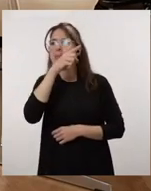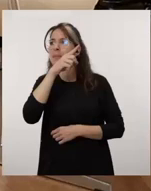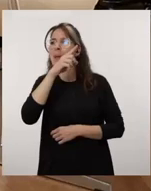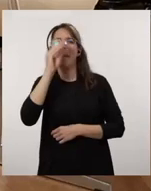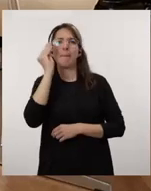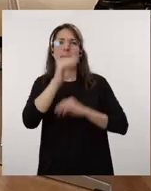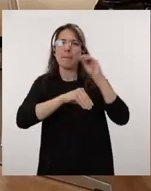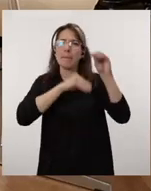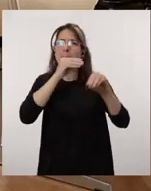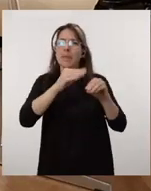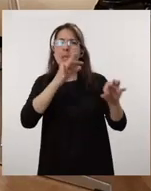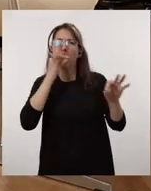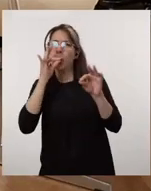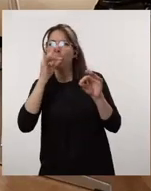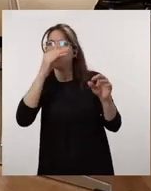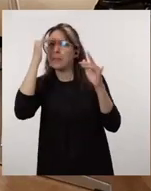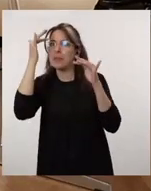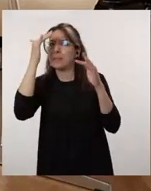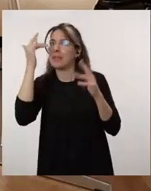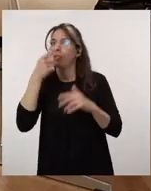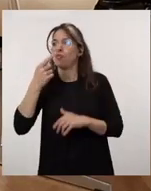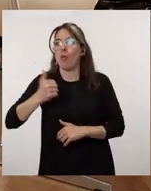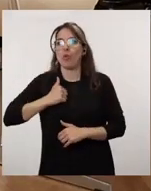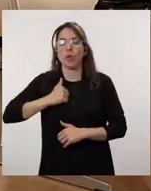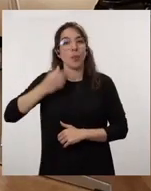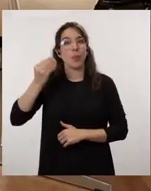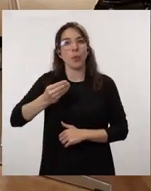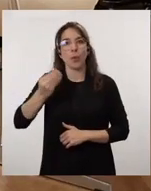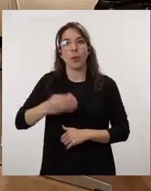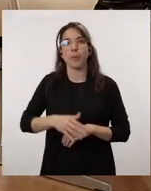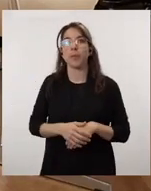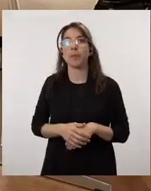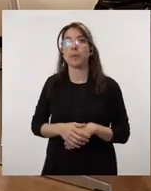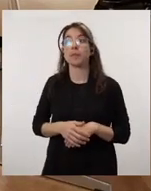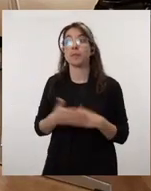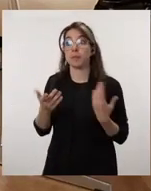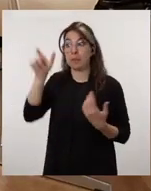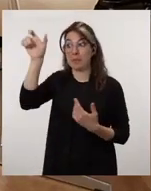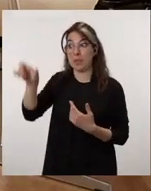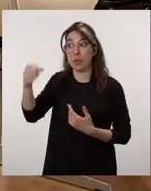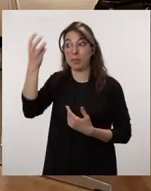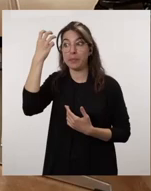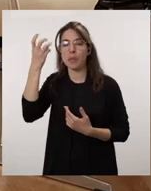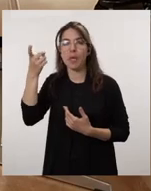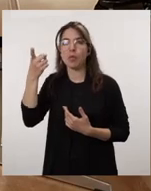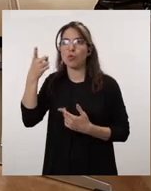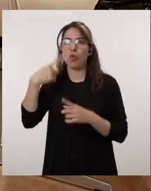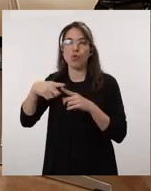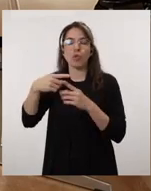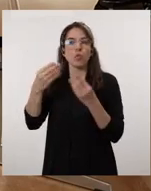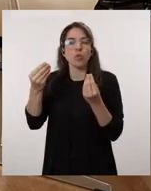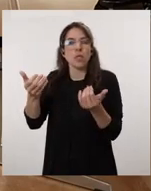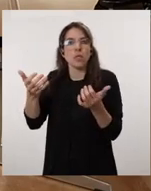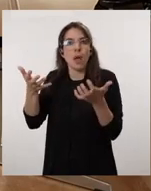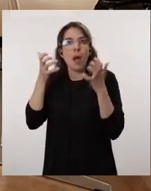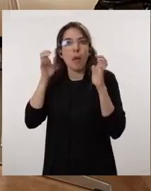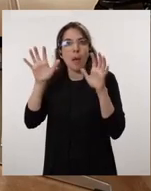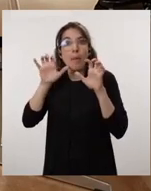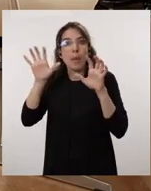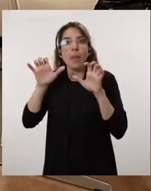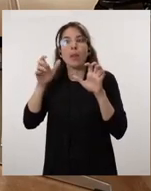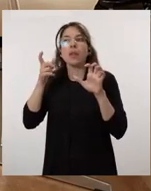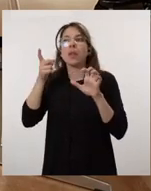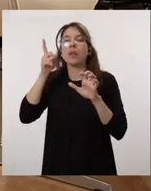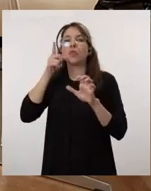sacarle todo el jugo pero además de los mentor izados que sacan mucho tú también sueles insistir en que los mentores